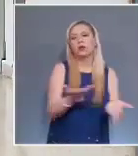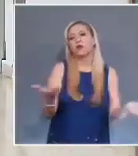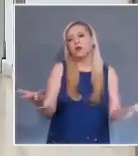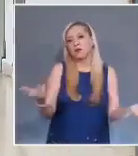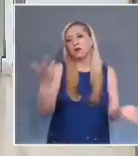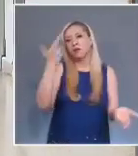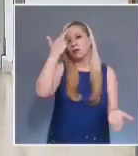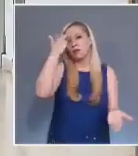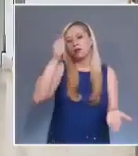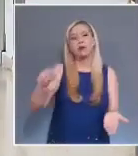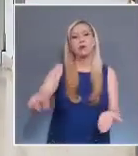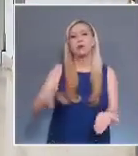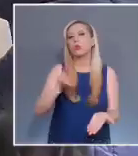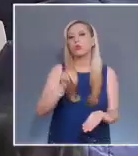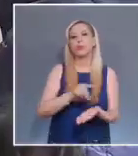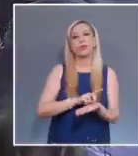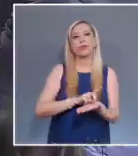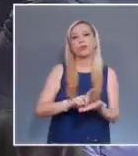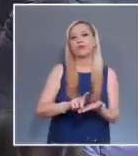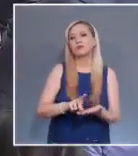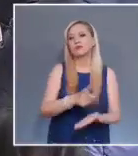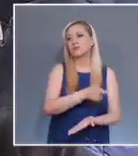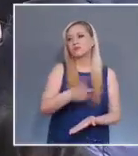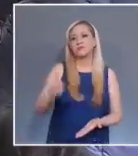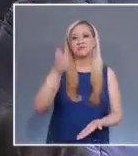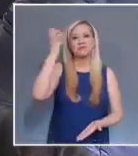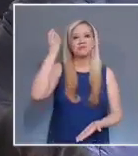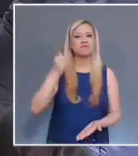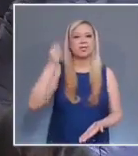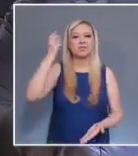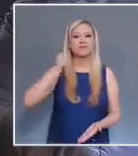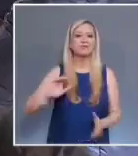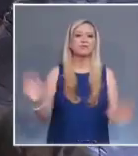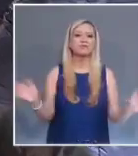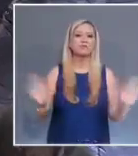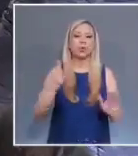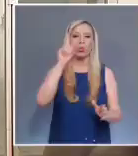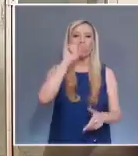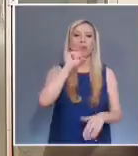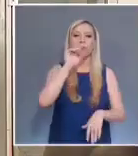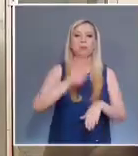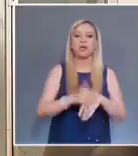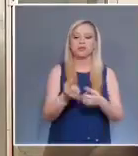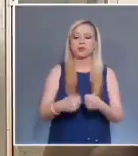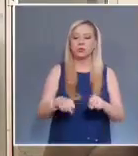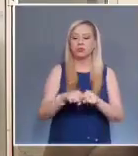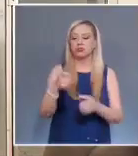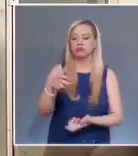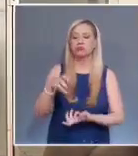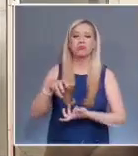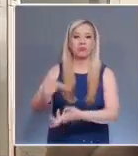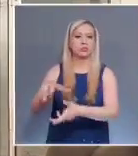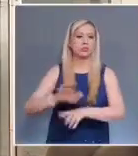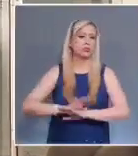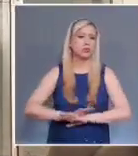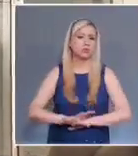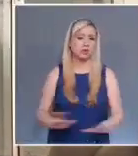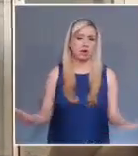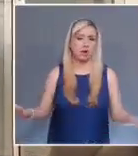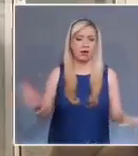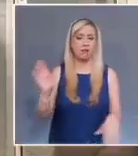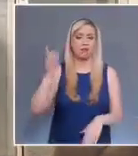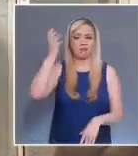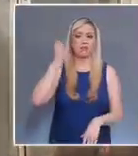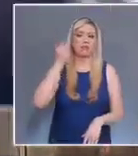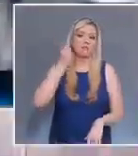obtener alguna pensión proveniente de la cuenta que reclama. Poder Informativo, José Luis Guerra